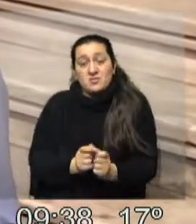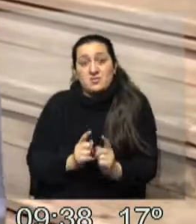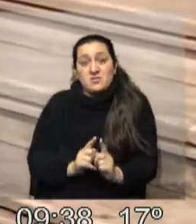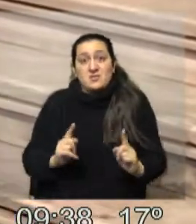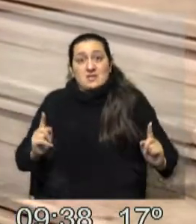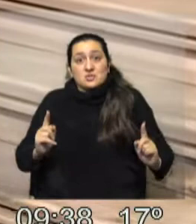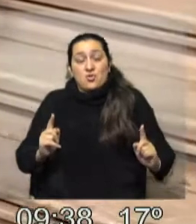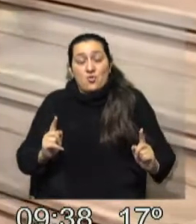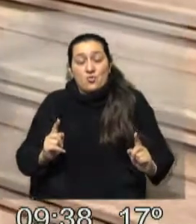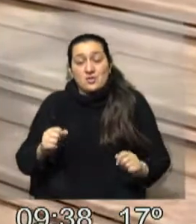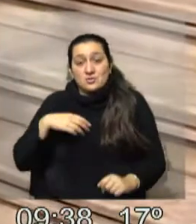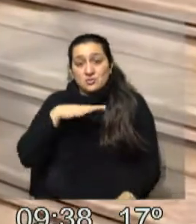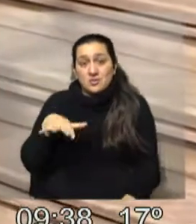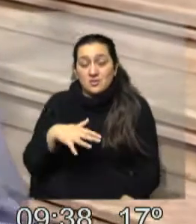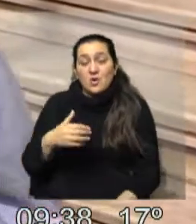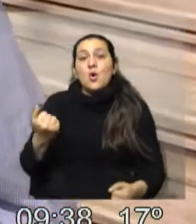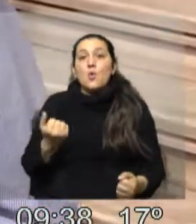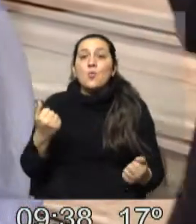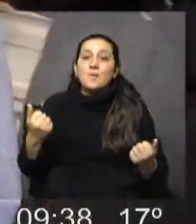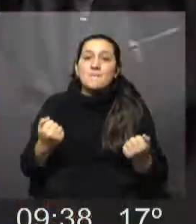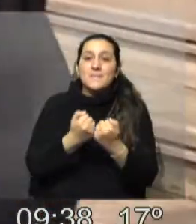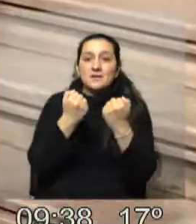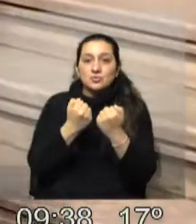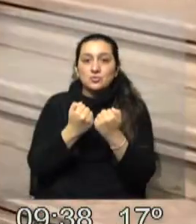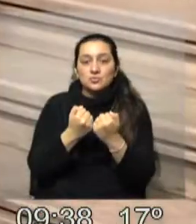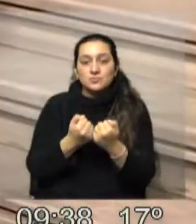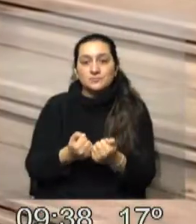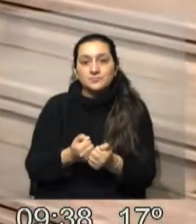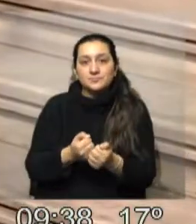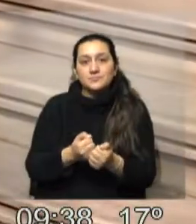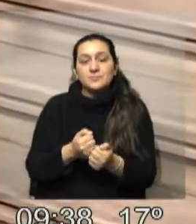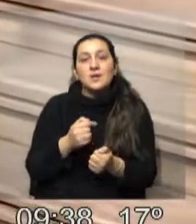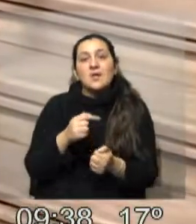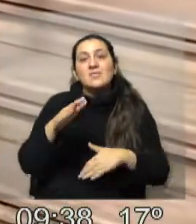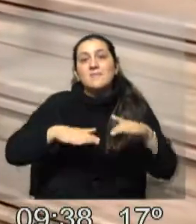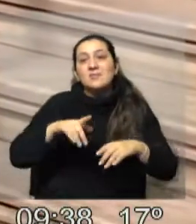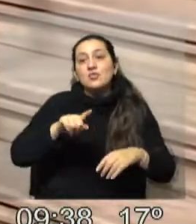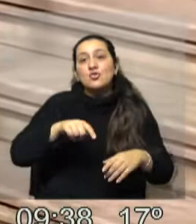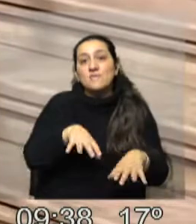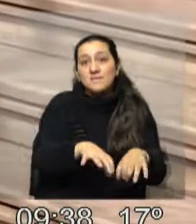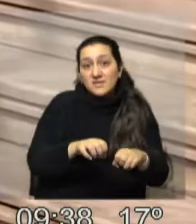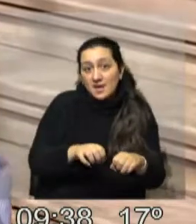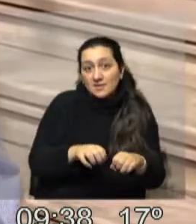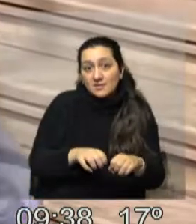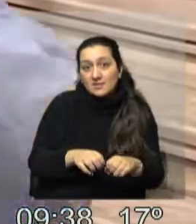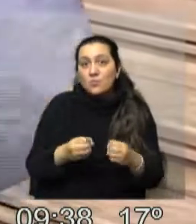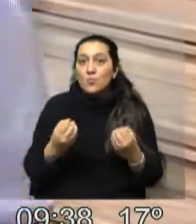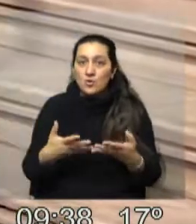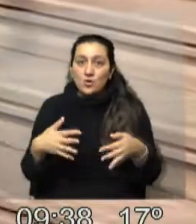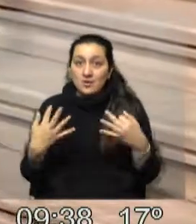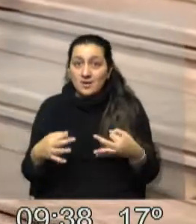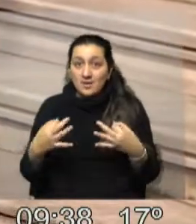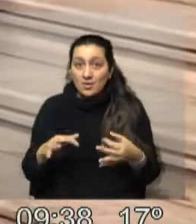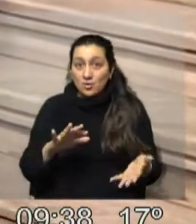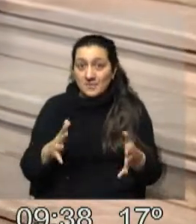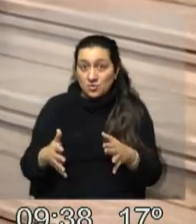¿Hubo impactos diversos de acuerdo a los centros de larga estadía en donde residían estas personas? Bueno, en realidad lo que pasó